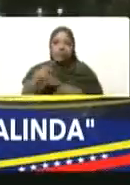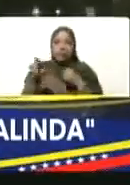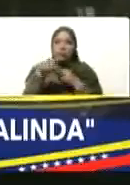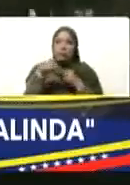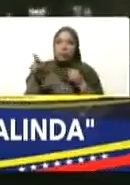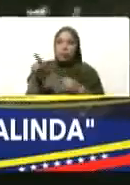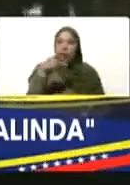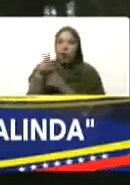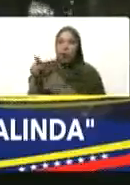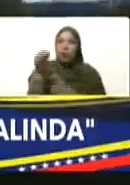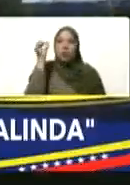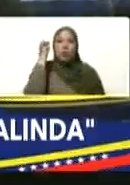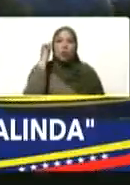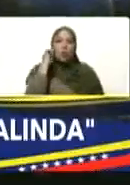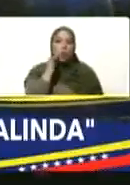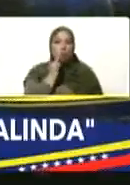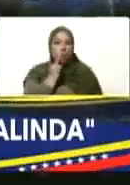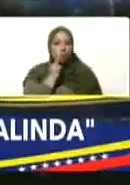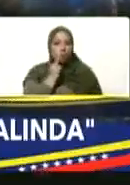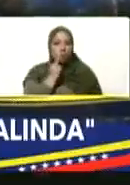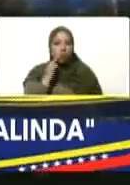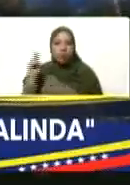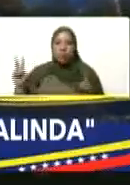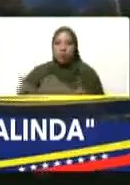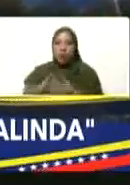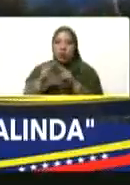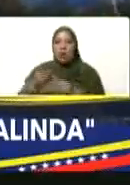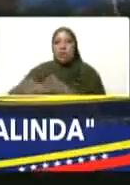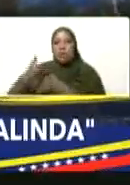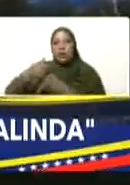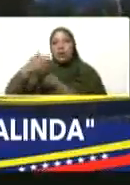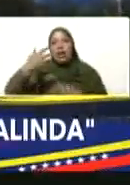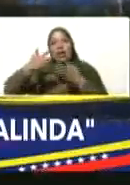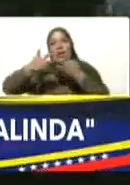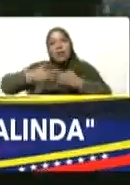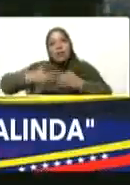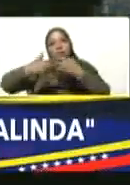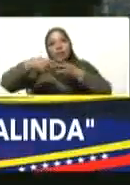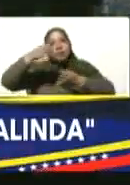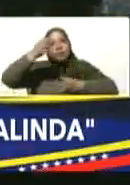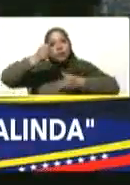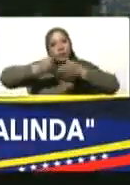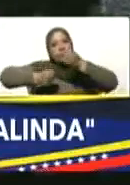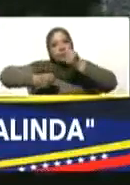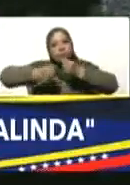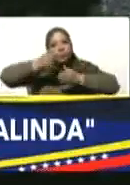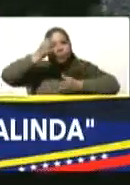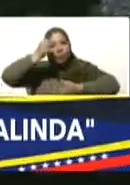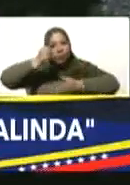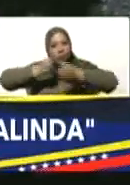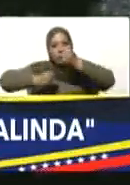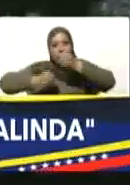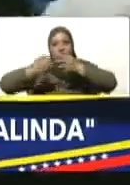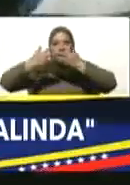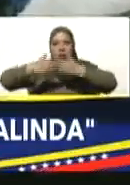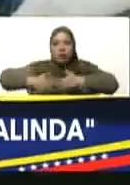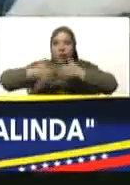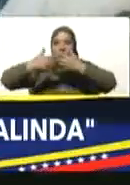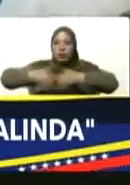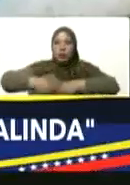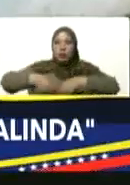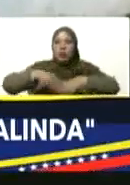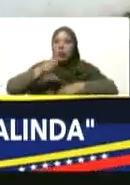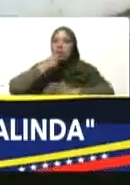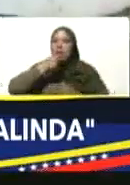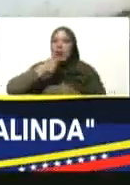Simón Sur de nuestro municipio de Maturín, nos encontramos en esta importante empresa de producción industrial, como lo es la empresa Lácteos Bufalinda,